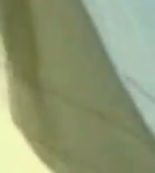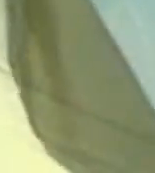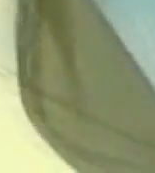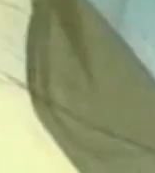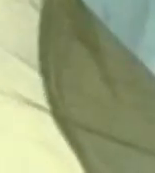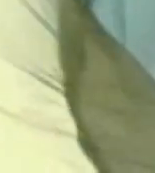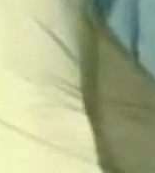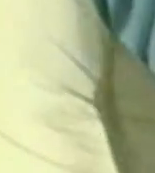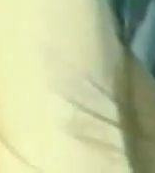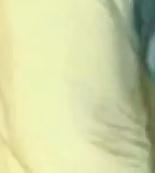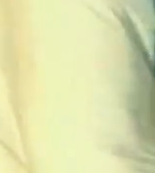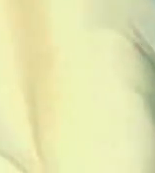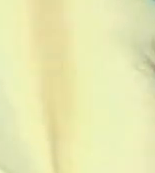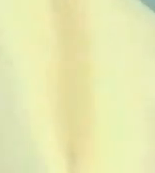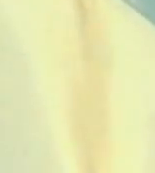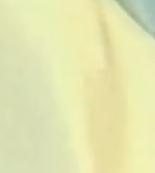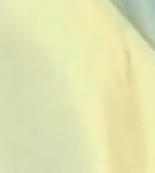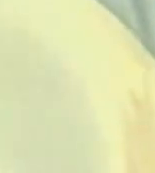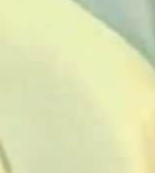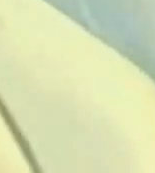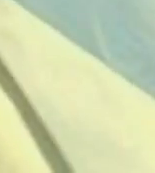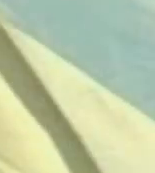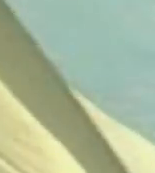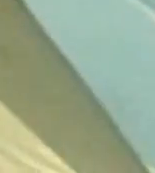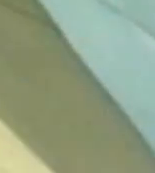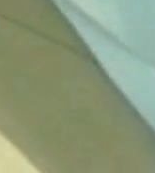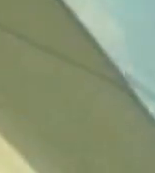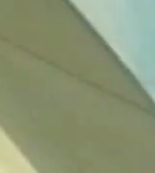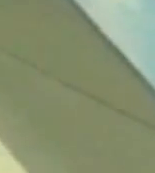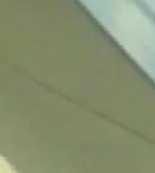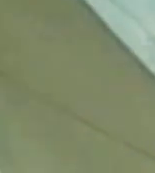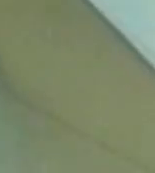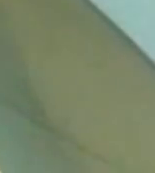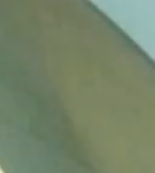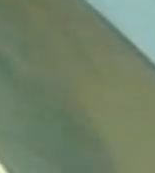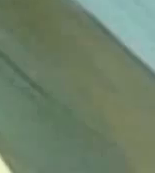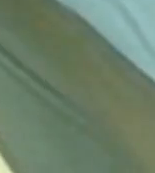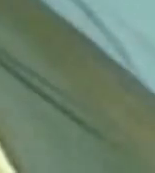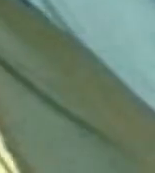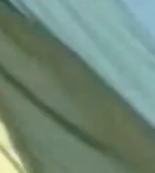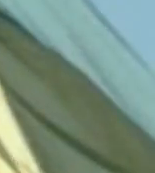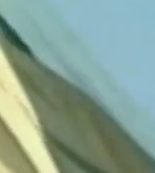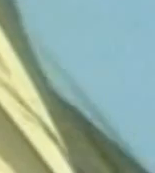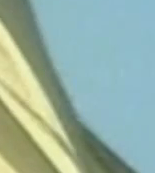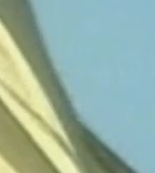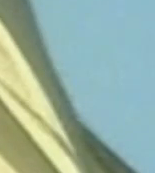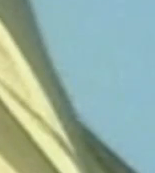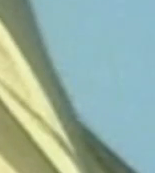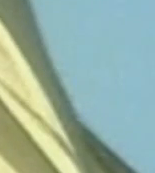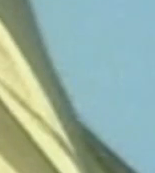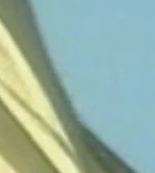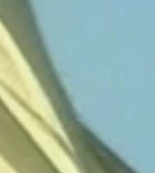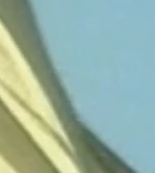con motivo de conmemorarse el 195º aniversario de la declaración de la independencia.